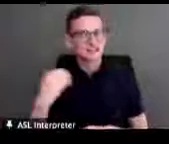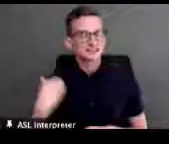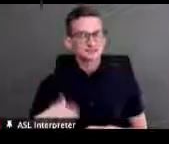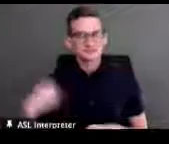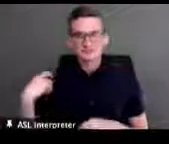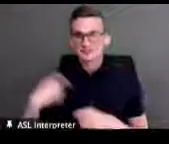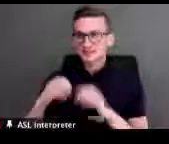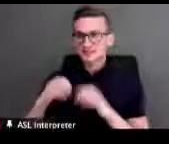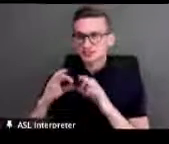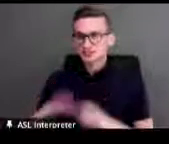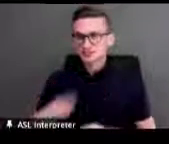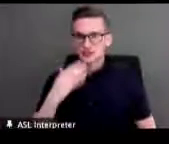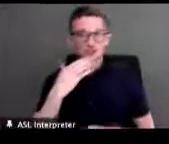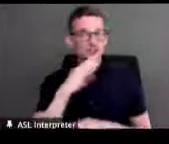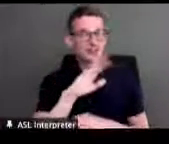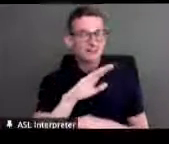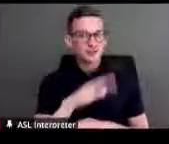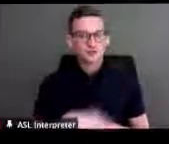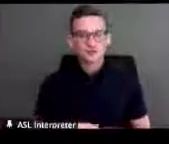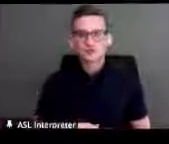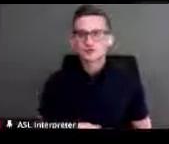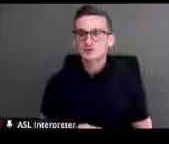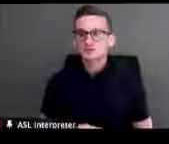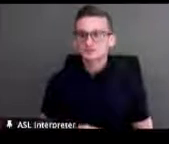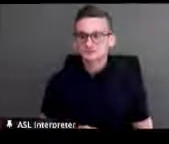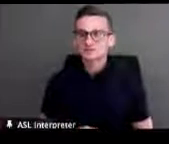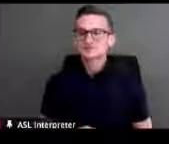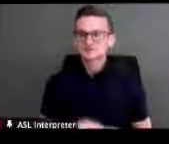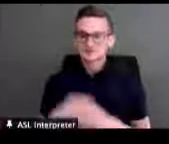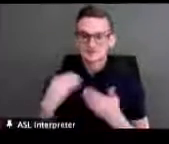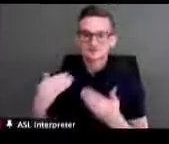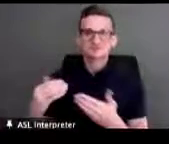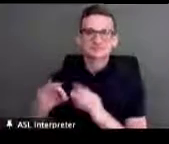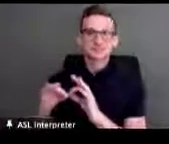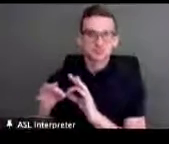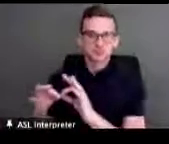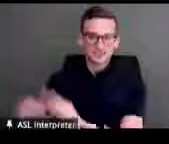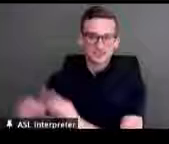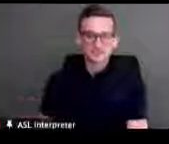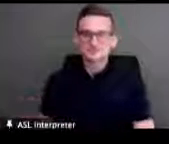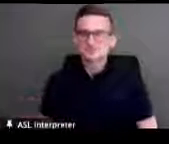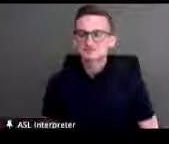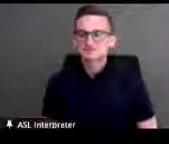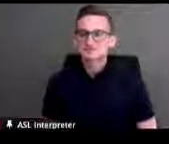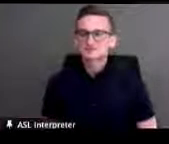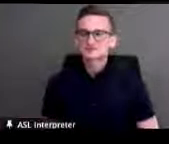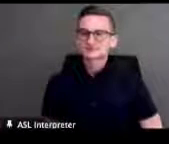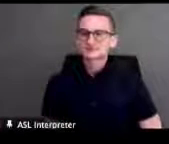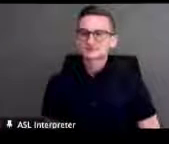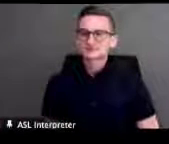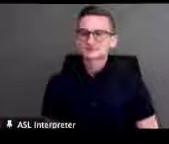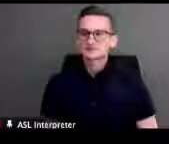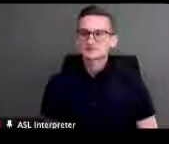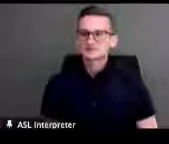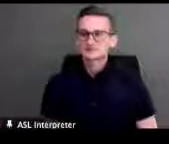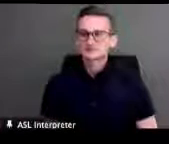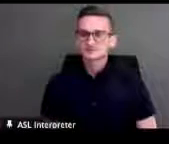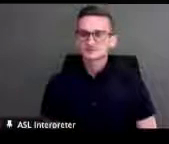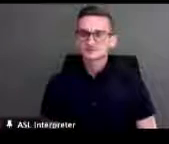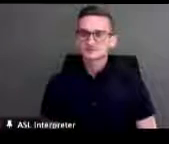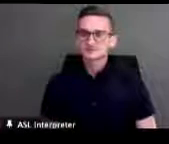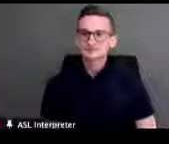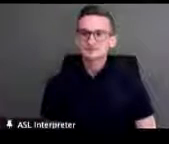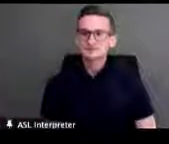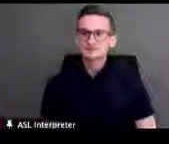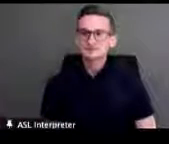interpreter. Good afternoon. Buenas tardes a todos. Esta es la intérprete de español. Para los hispanohablantes, por favor,